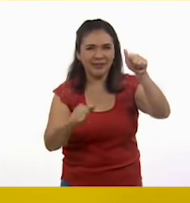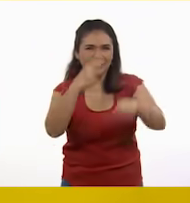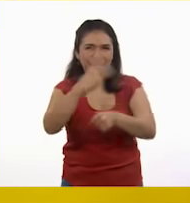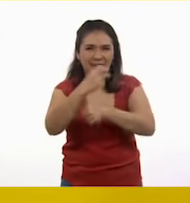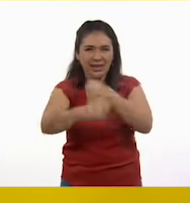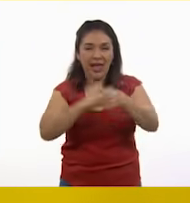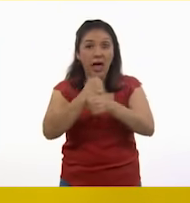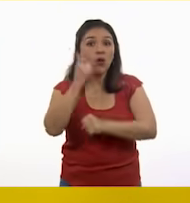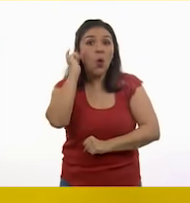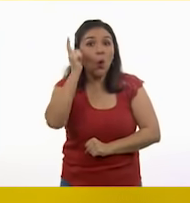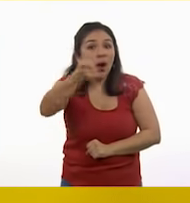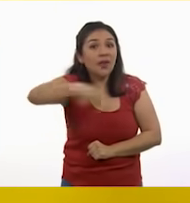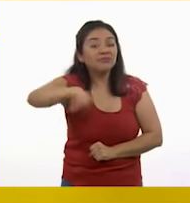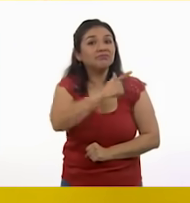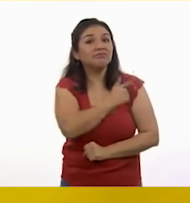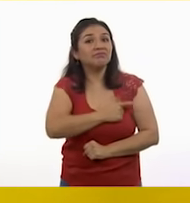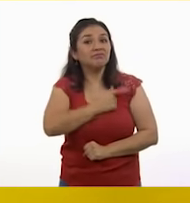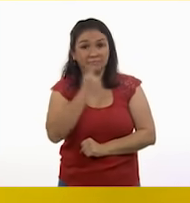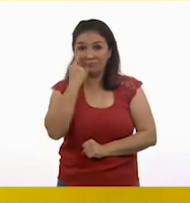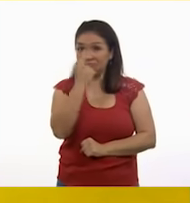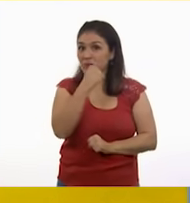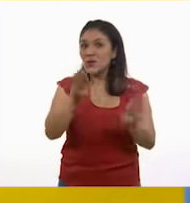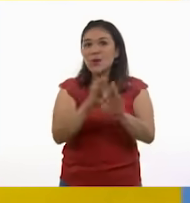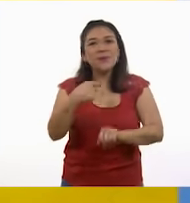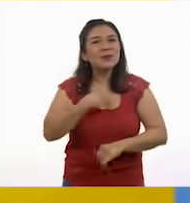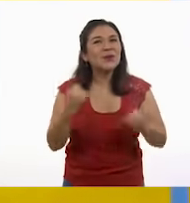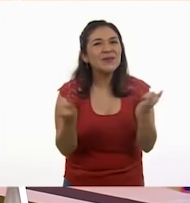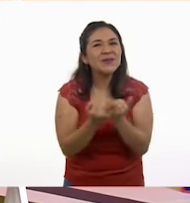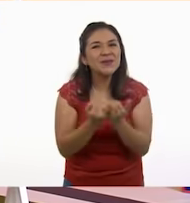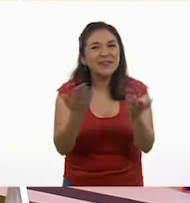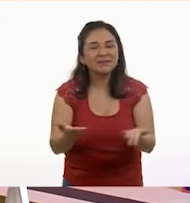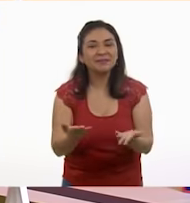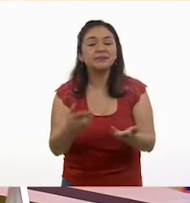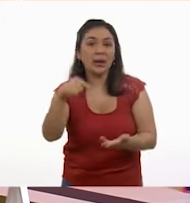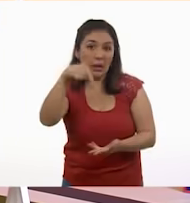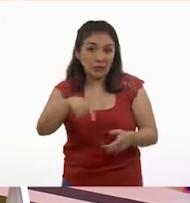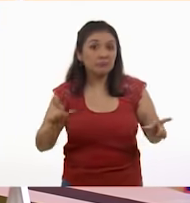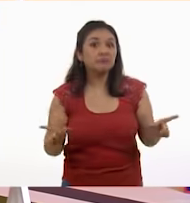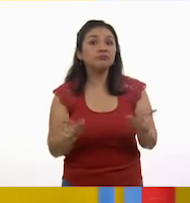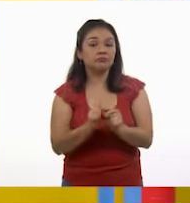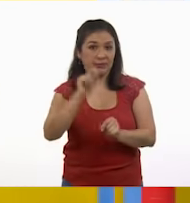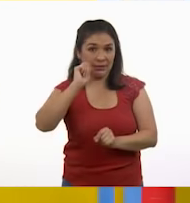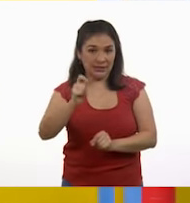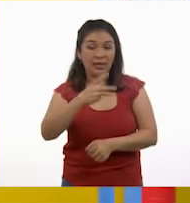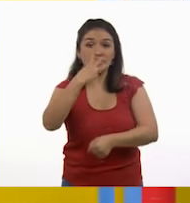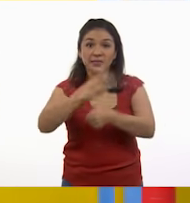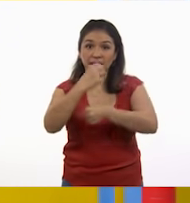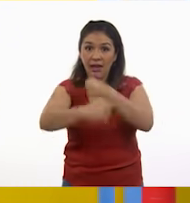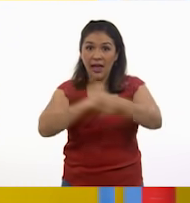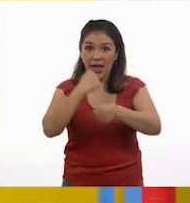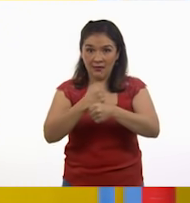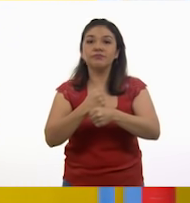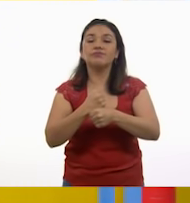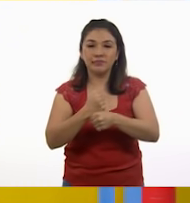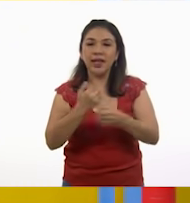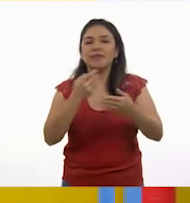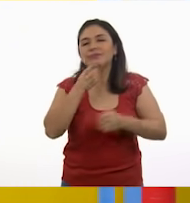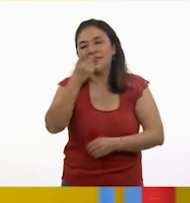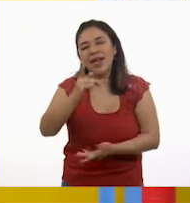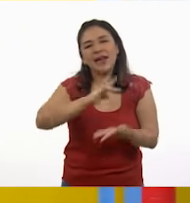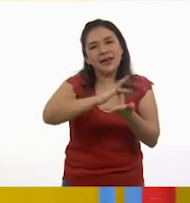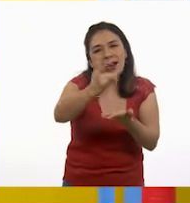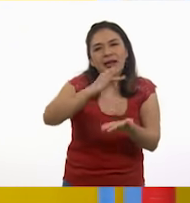grado espero que lo hayan disfrutado tanto como nosotros hasta aquí hemos terminado con tercer grado le damos las gracias